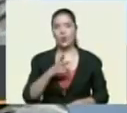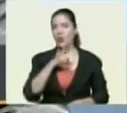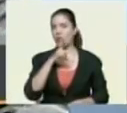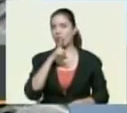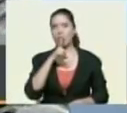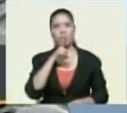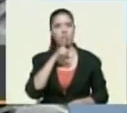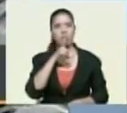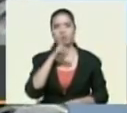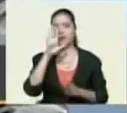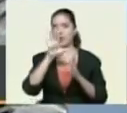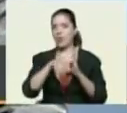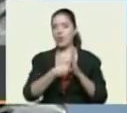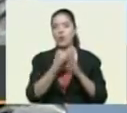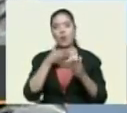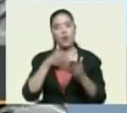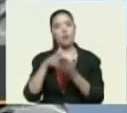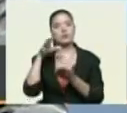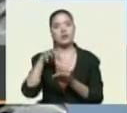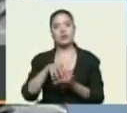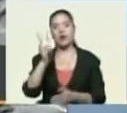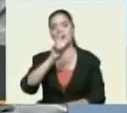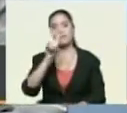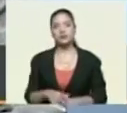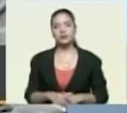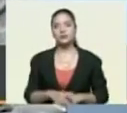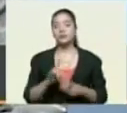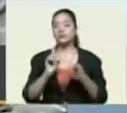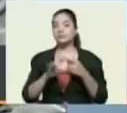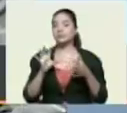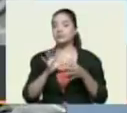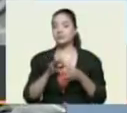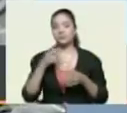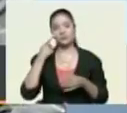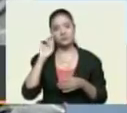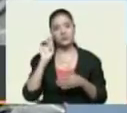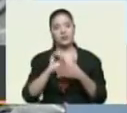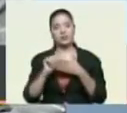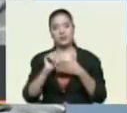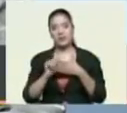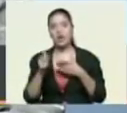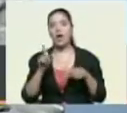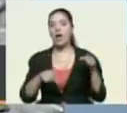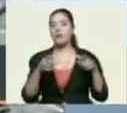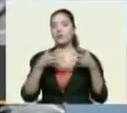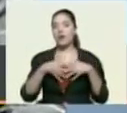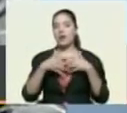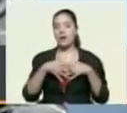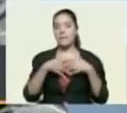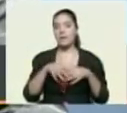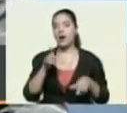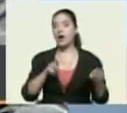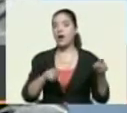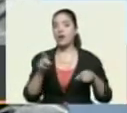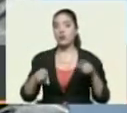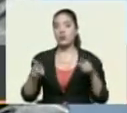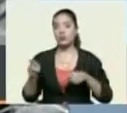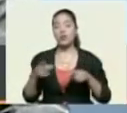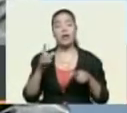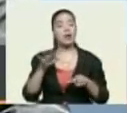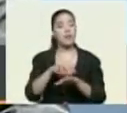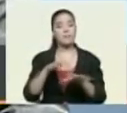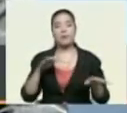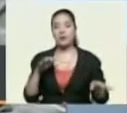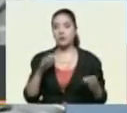desfalco contra el Estado venezolano, el uso irregular de divisas por empresas, algunas y la gran